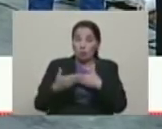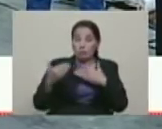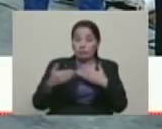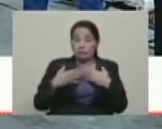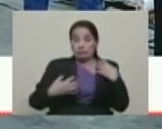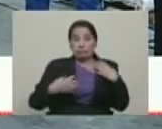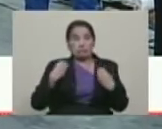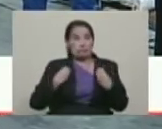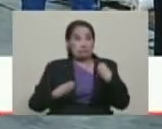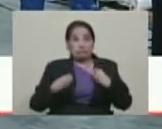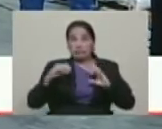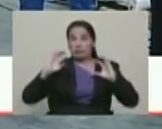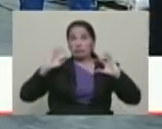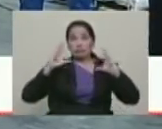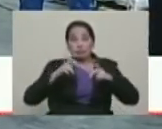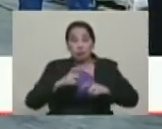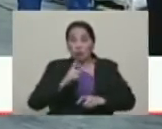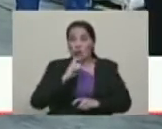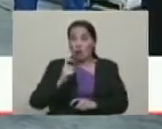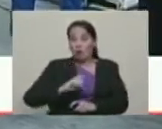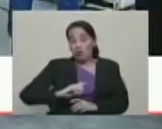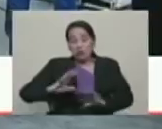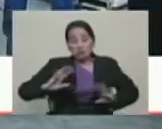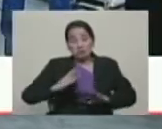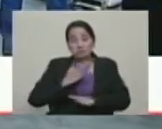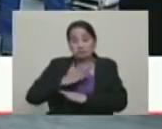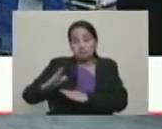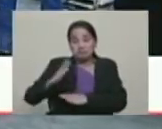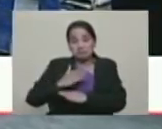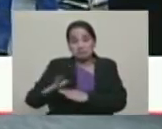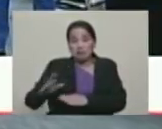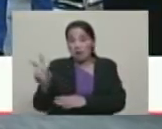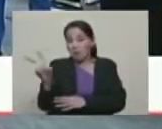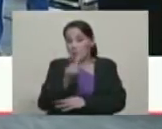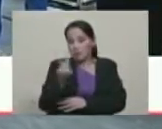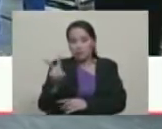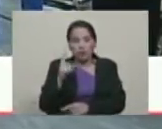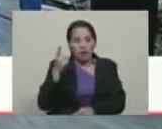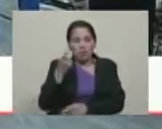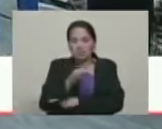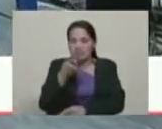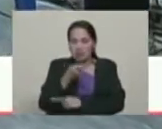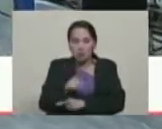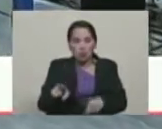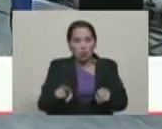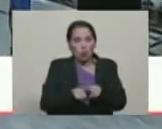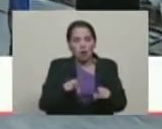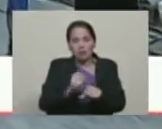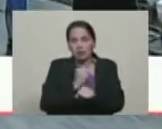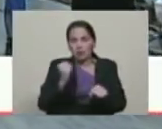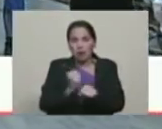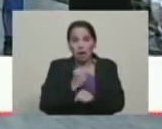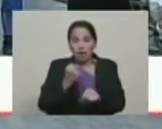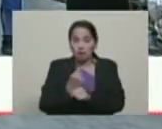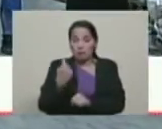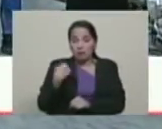lleno de odio, a Venezuela le toca es trabajo y más trabajo para tener patria. Amor y